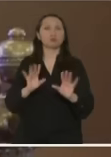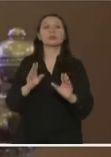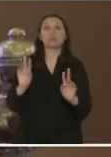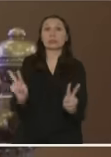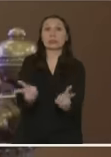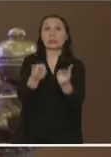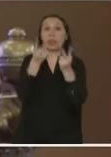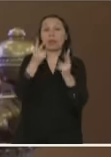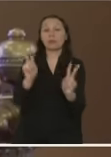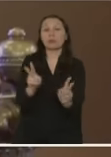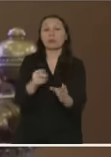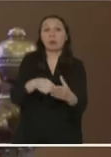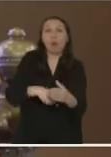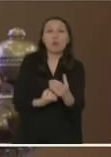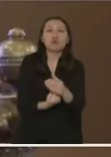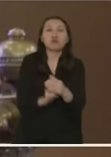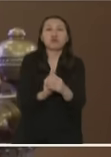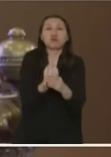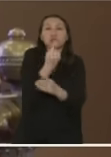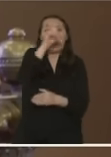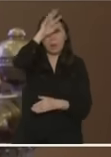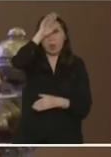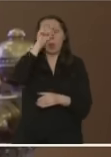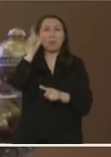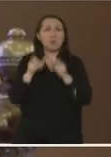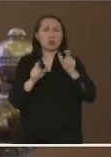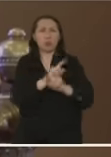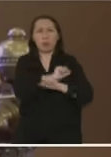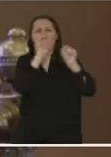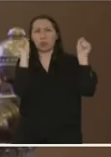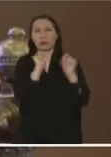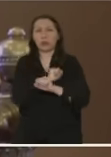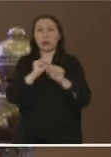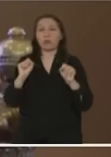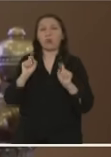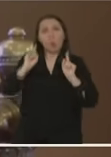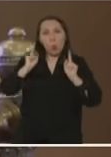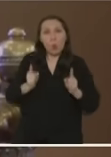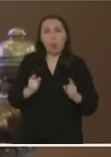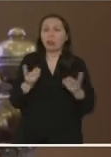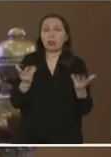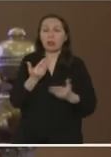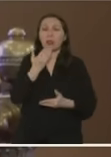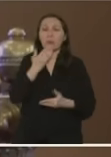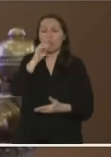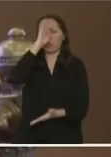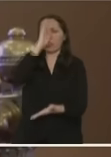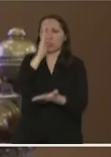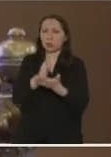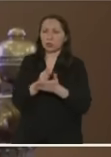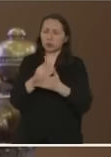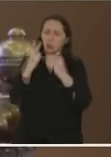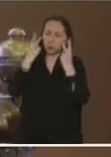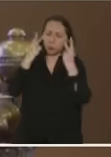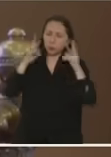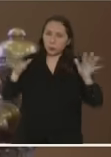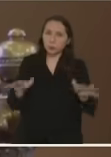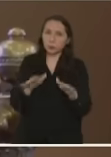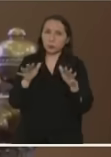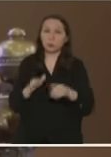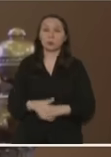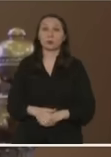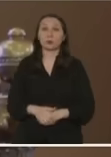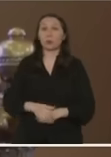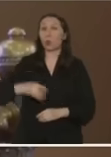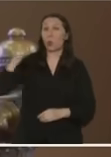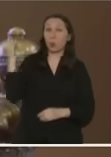del rescate de los mineros que muchos no creían posible fue también producto de su decisión y coraje.